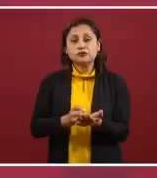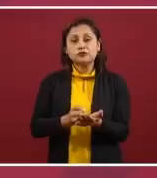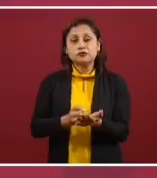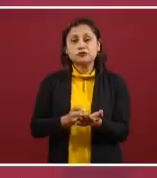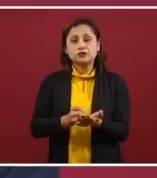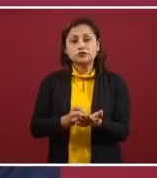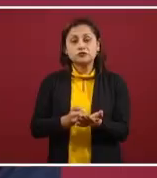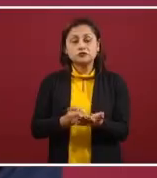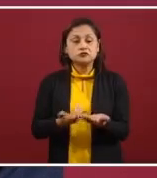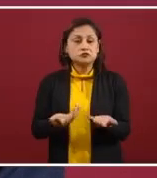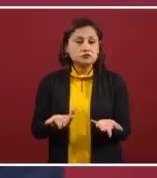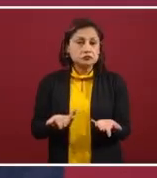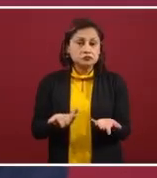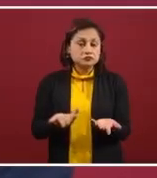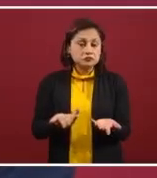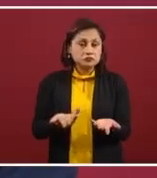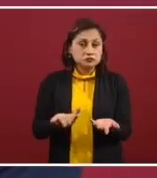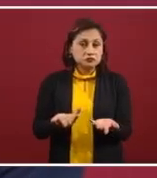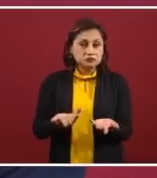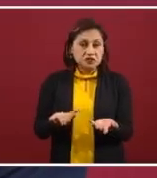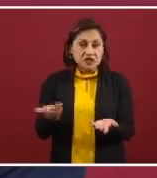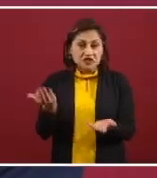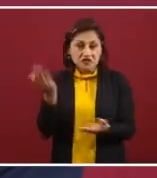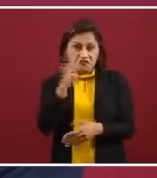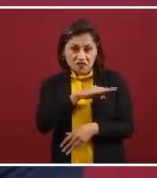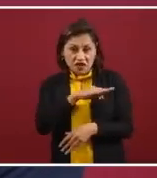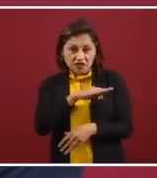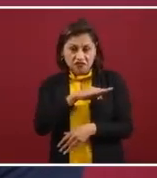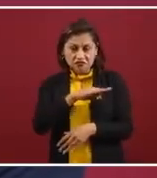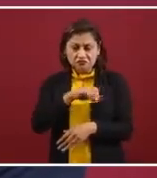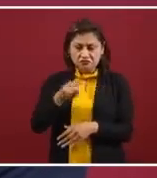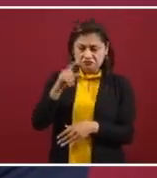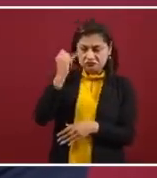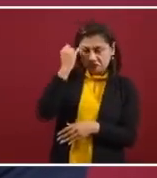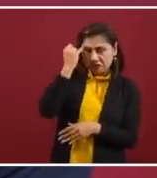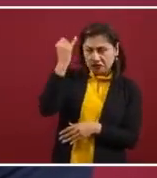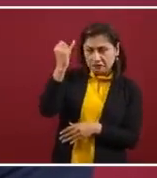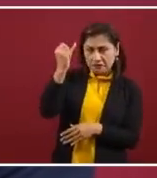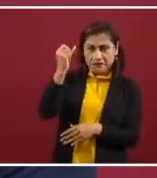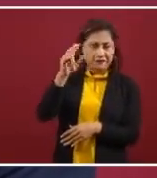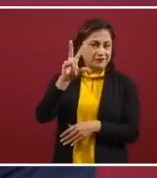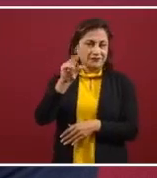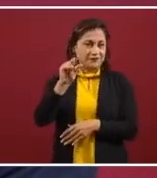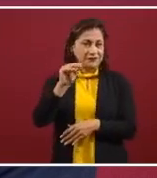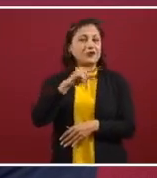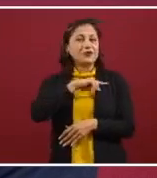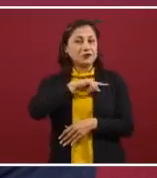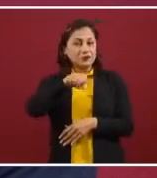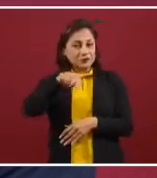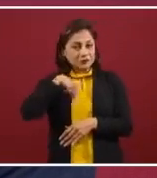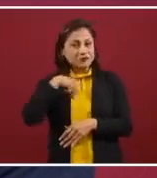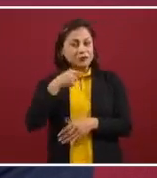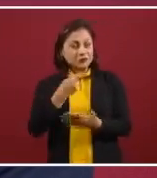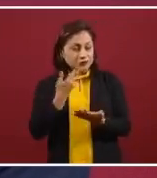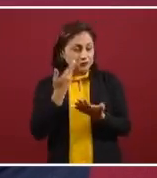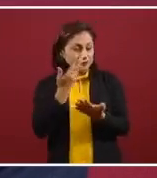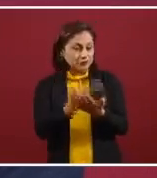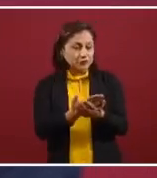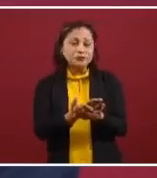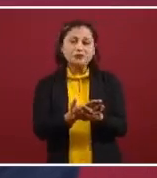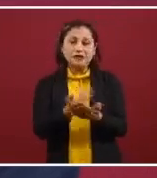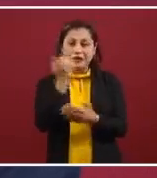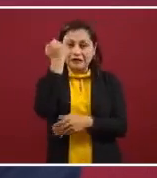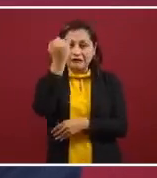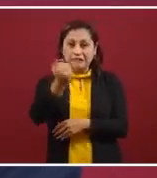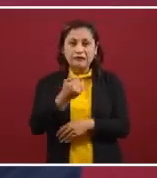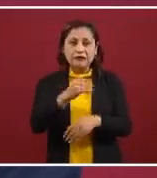artificial. Tiene que estar apegado a la realidad, a lo que se calcula vamos a obtener de